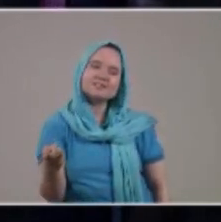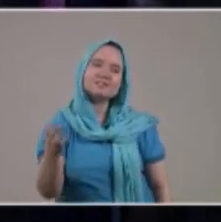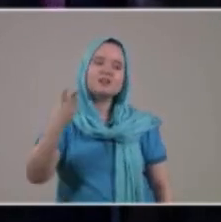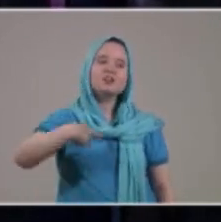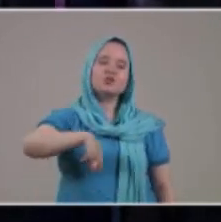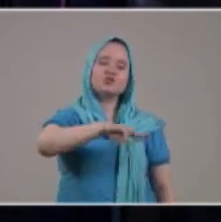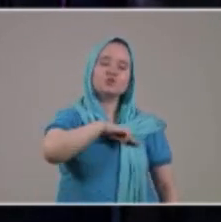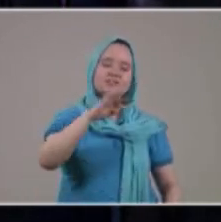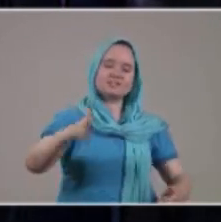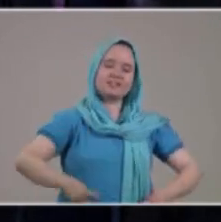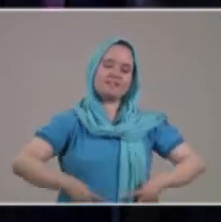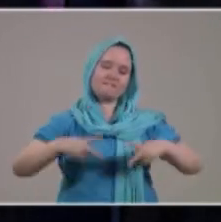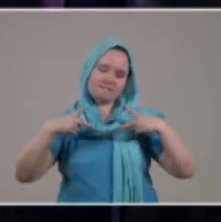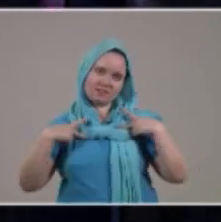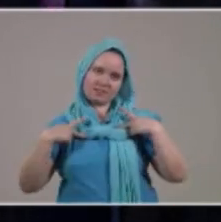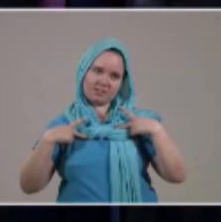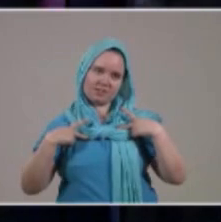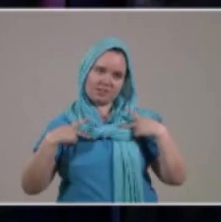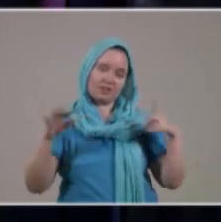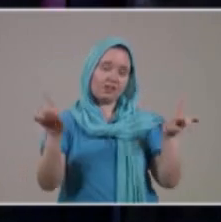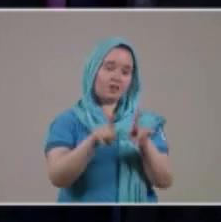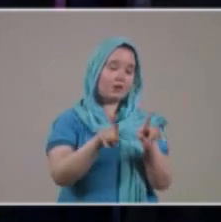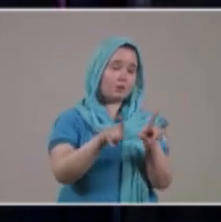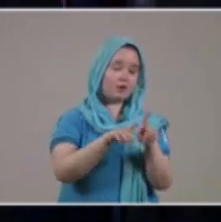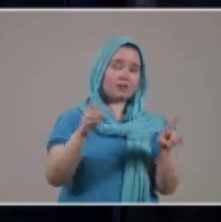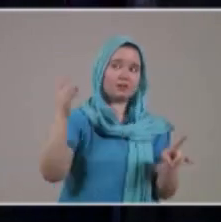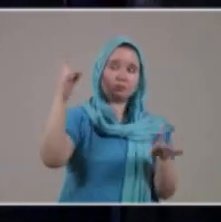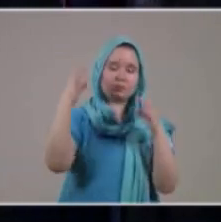vida, así como lo has venido haciendo.